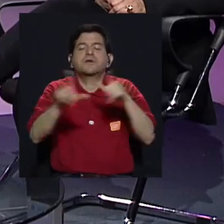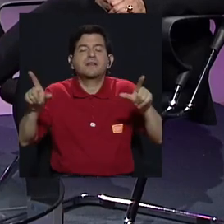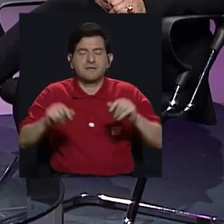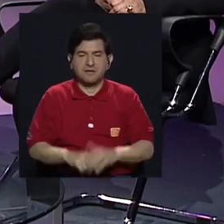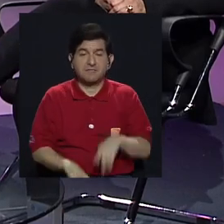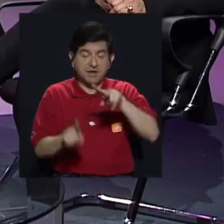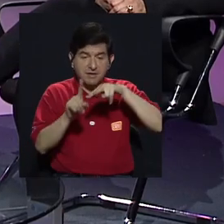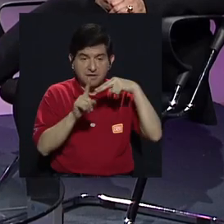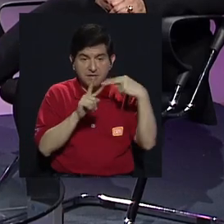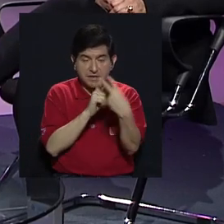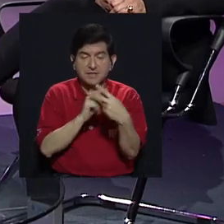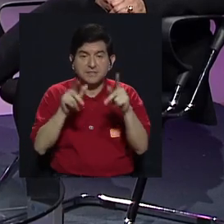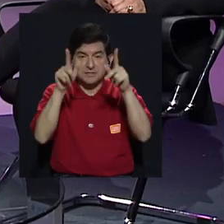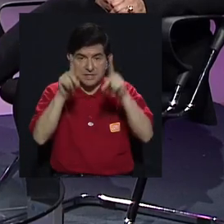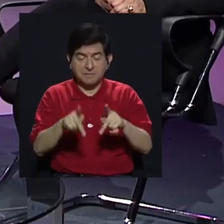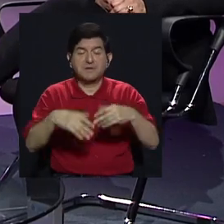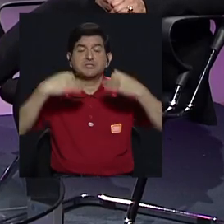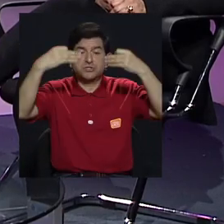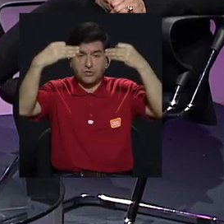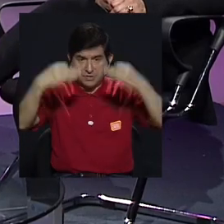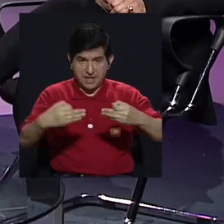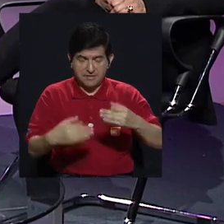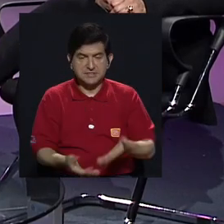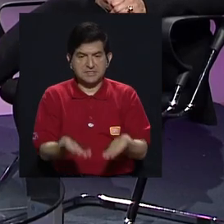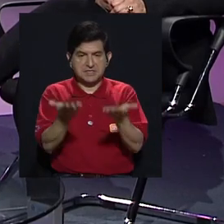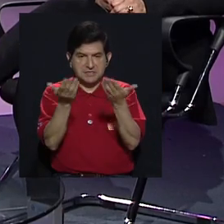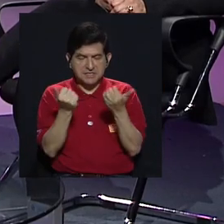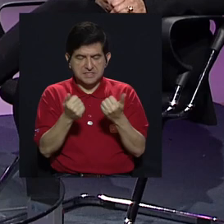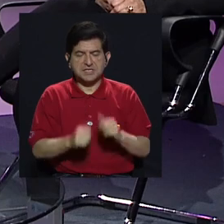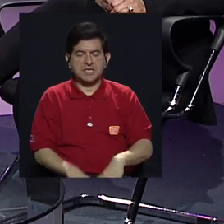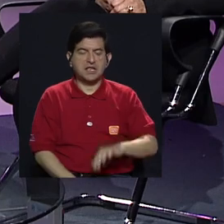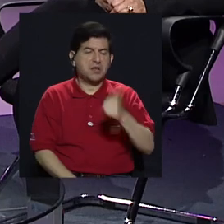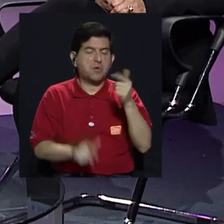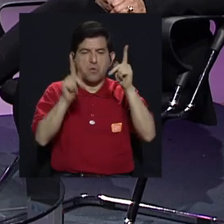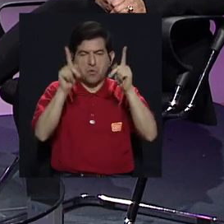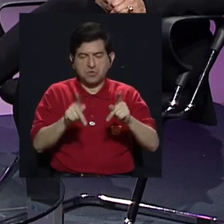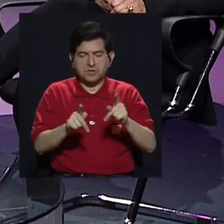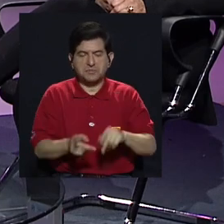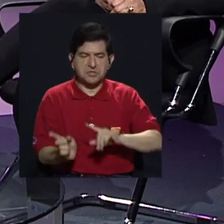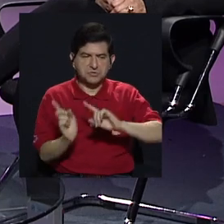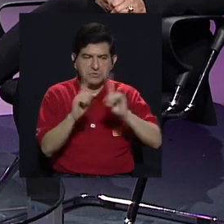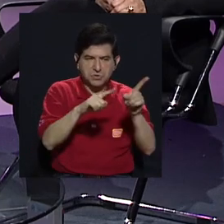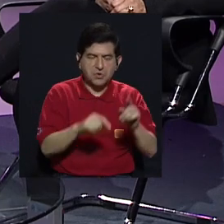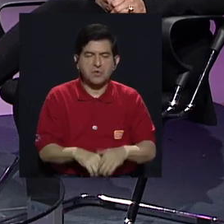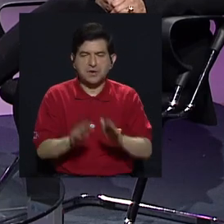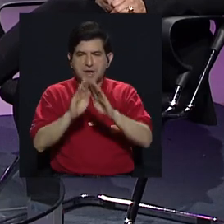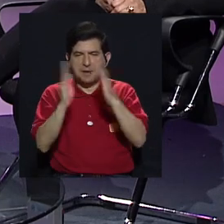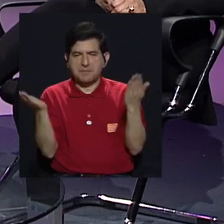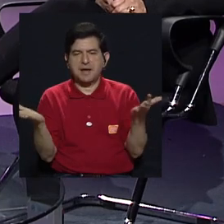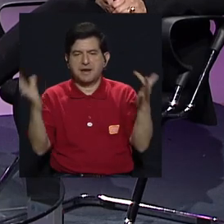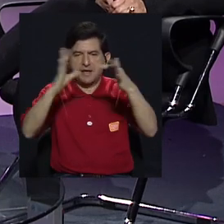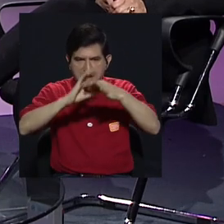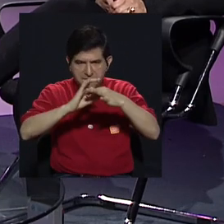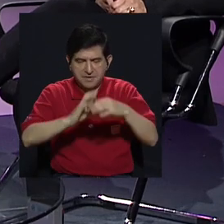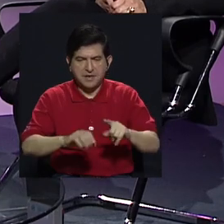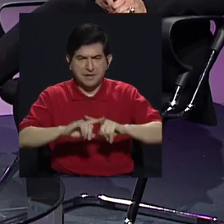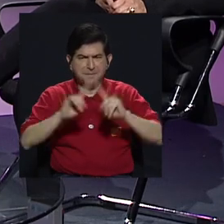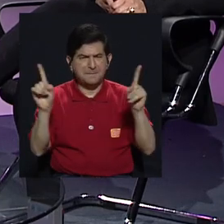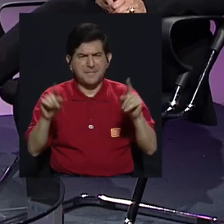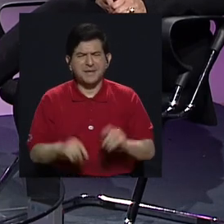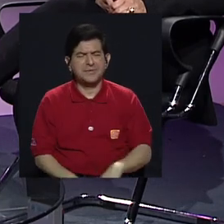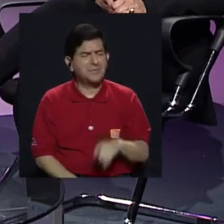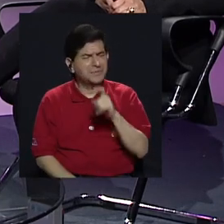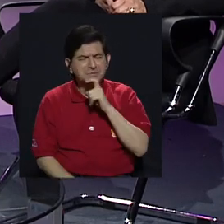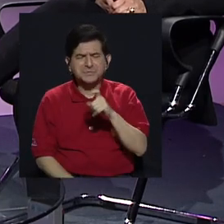Y desde esa perspectiva, esa persona decide si quiere salir con alguien más, si quiere abrir la relación. Pero esto